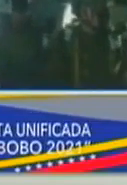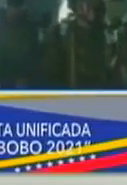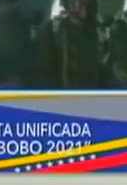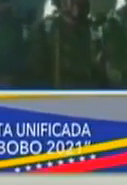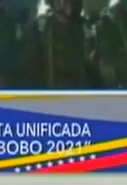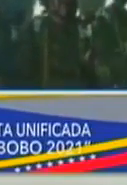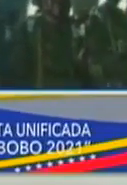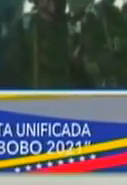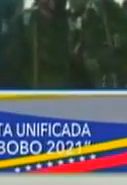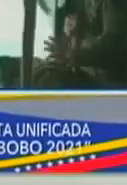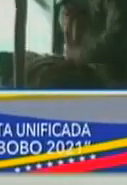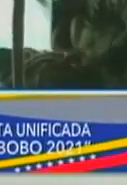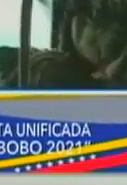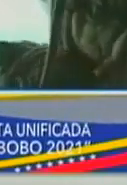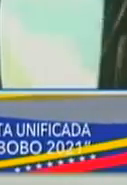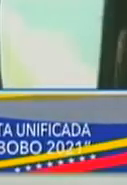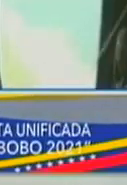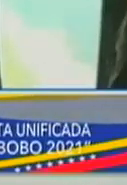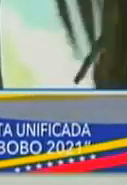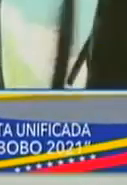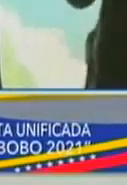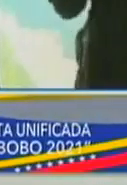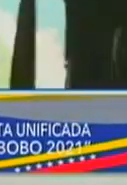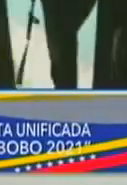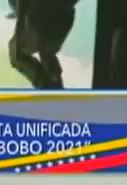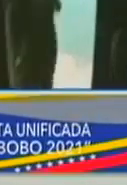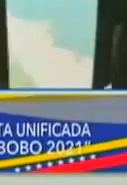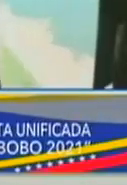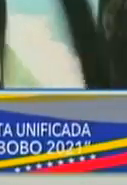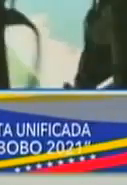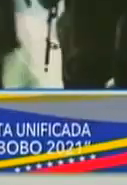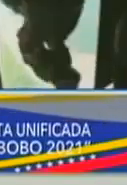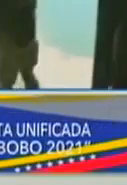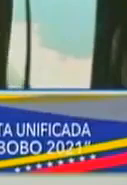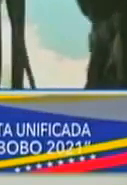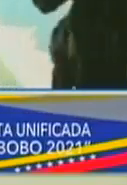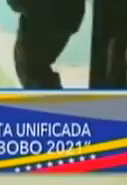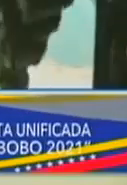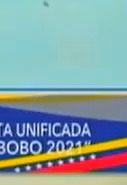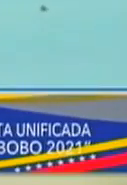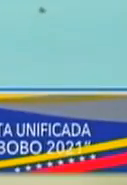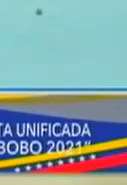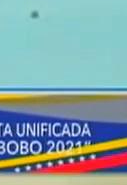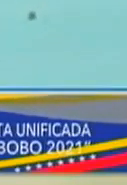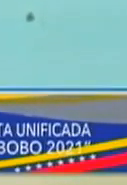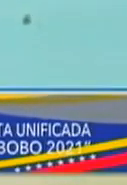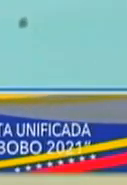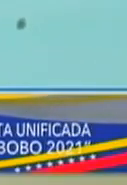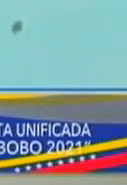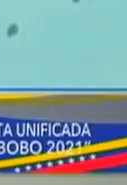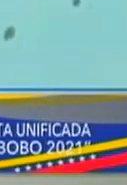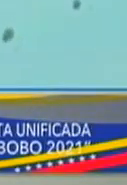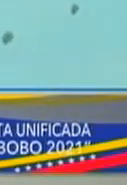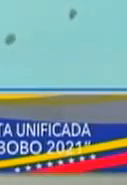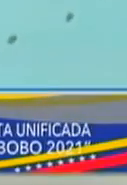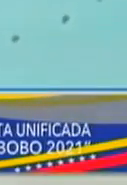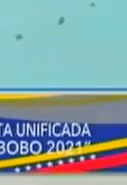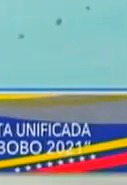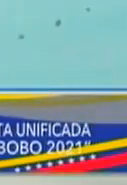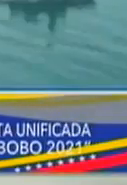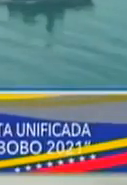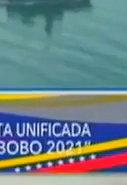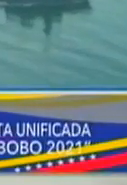para defender esta patria que nos pertenece por la razón y el derecho, para defender esta patria